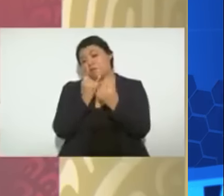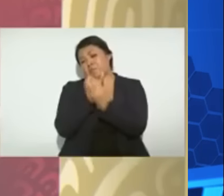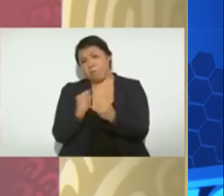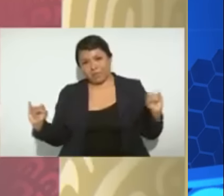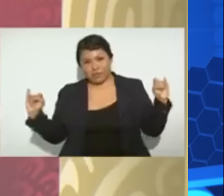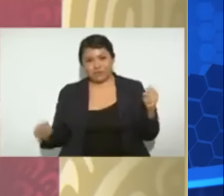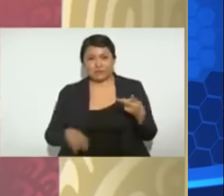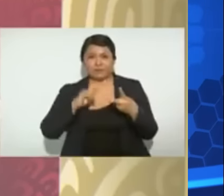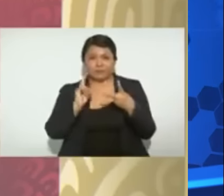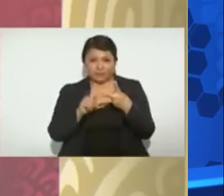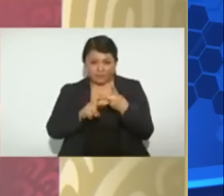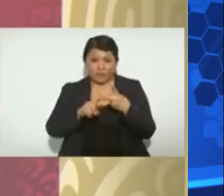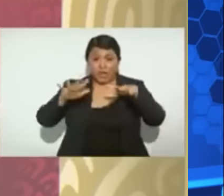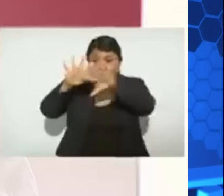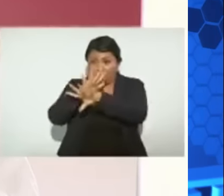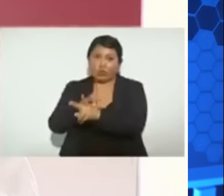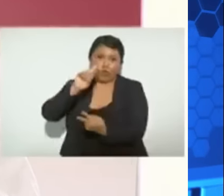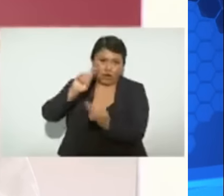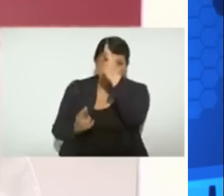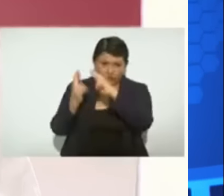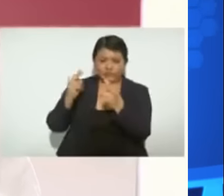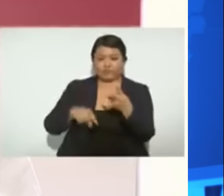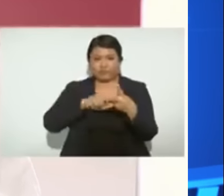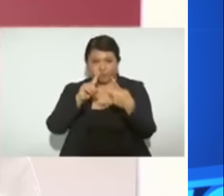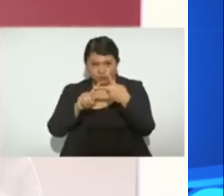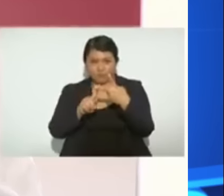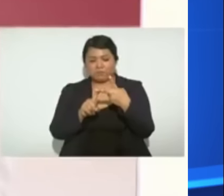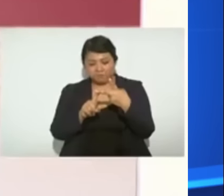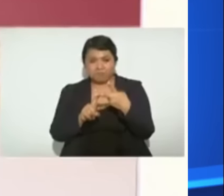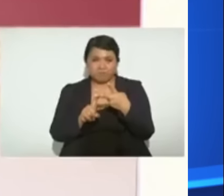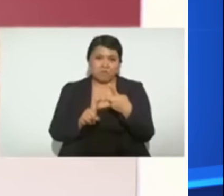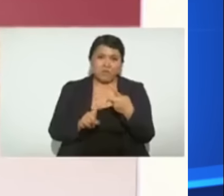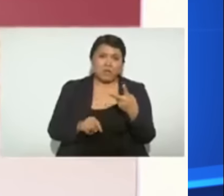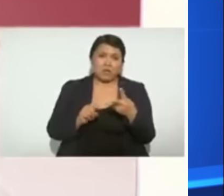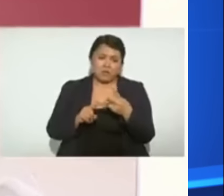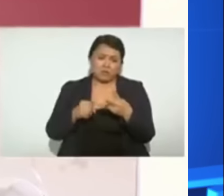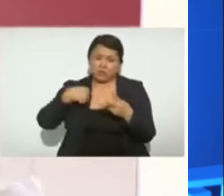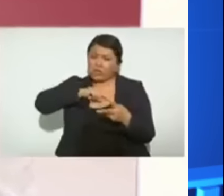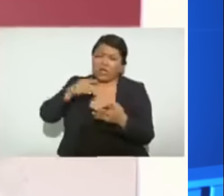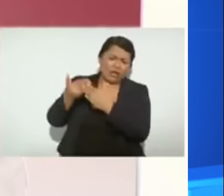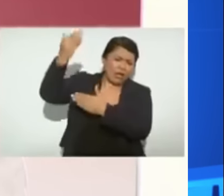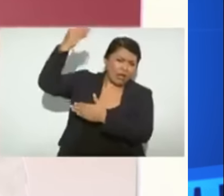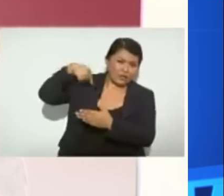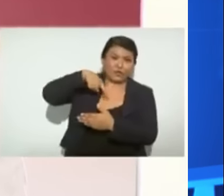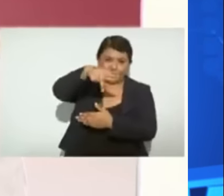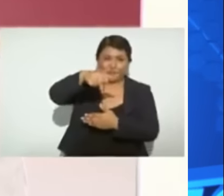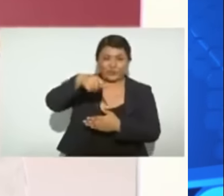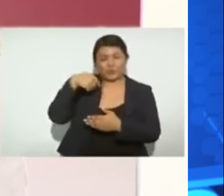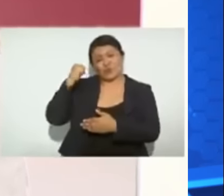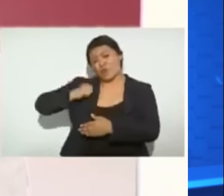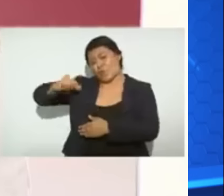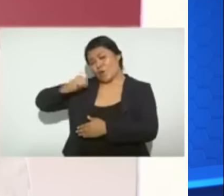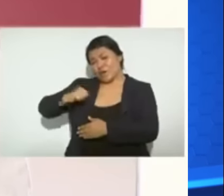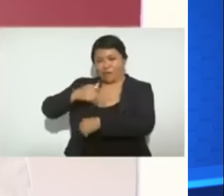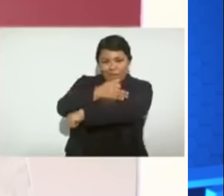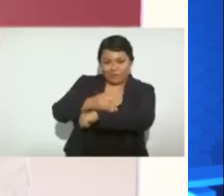la reforma y la revolución, a la que hacía yo referencia, en la que participaron sus antepasados